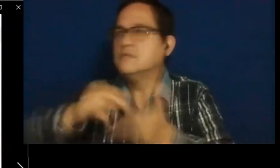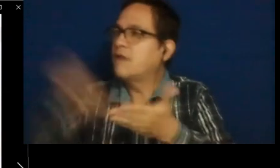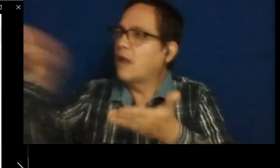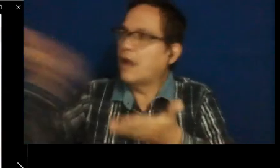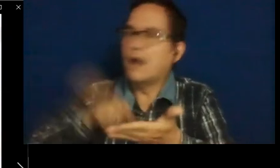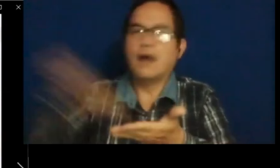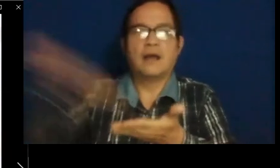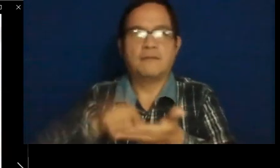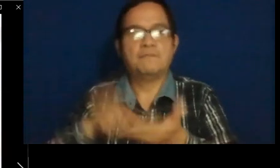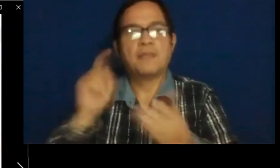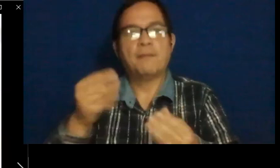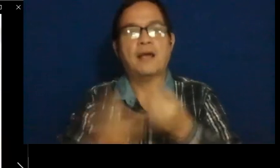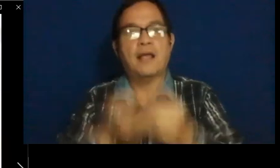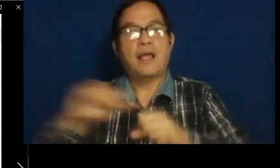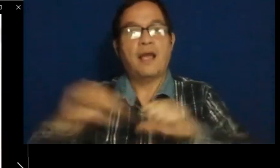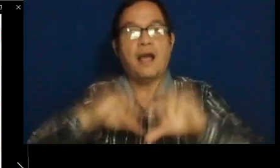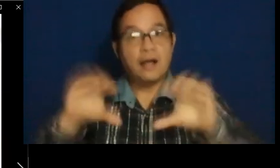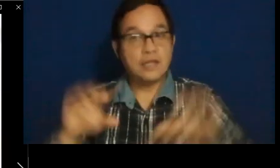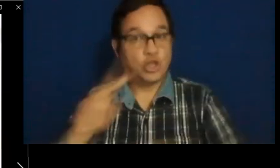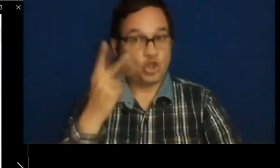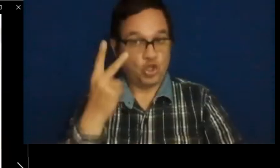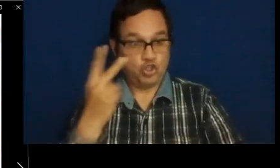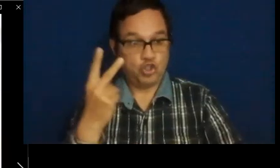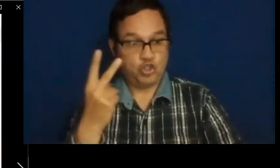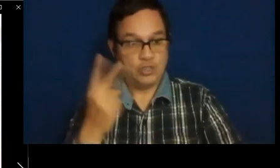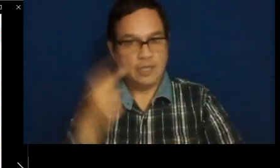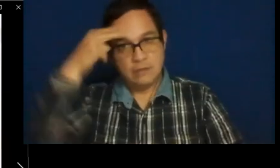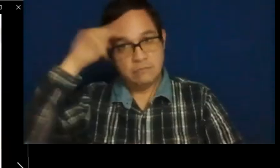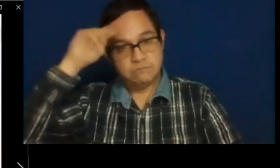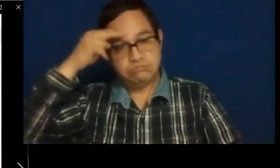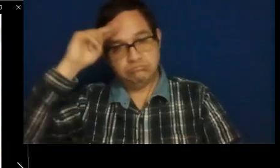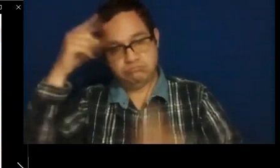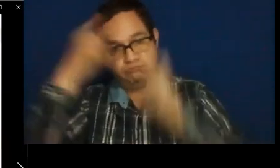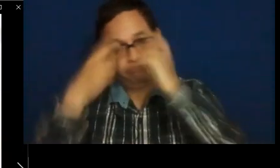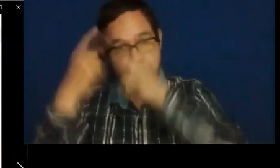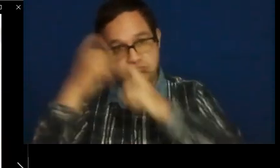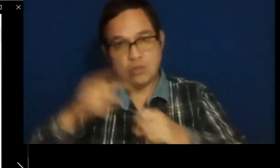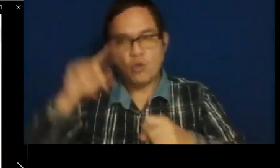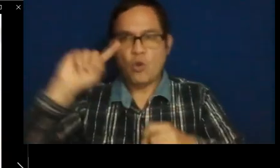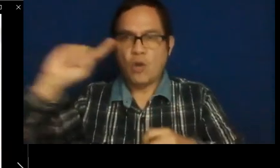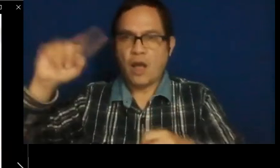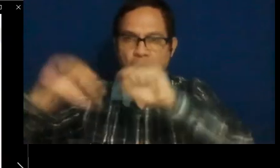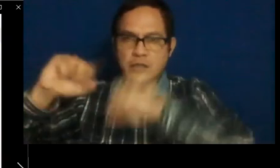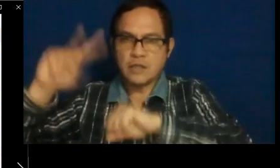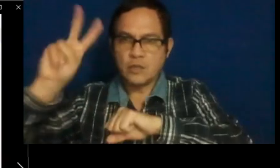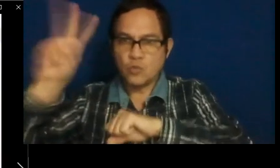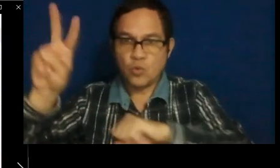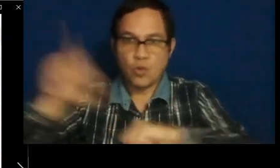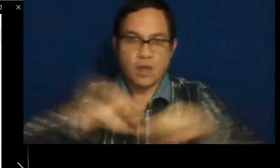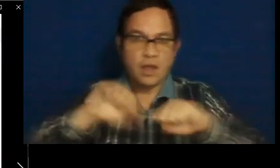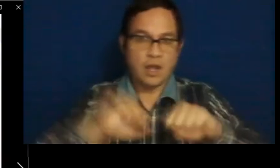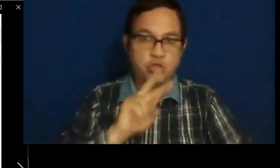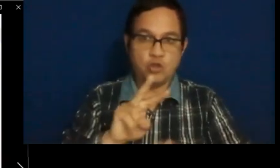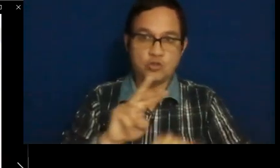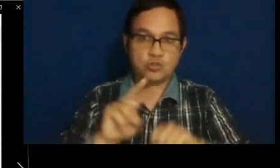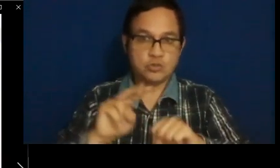2 haga un análisis de los resultados obtenidos entre la 1 y la 2. En la actividad 1 las masas son iguales, en la actividad